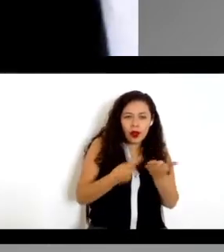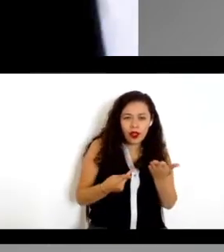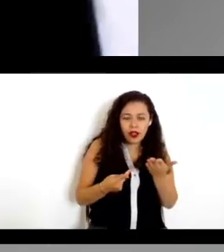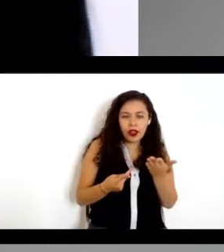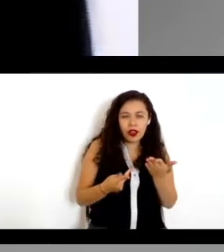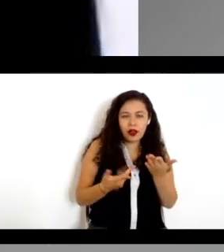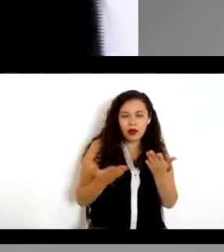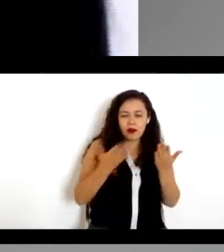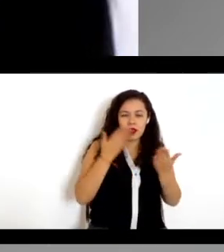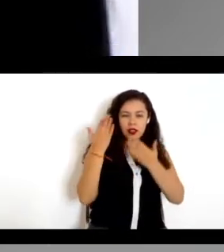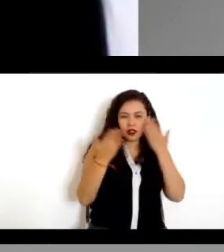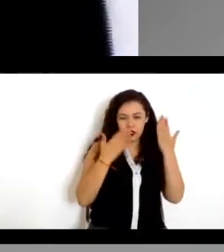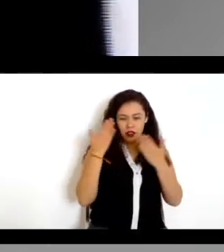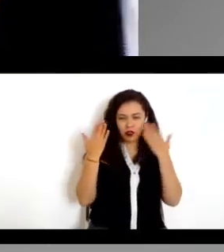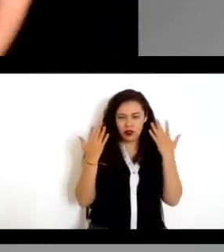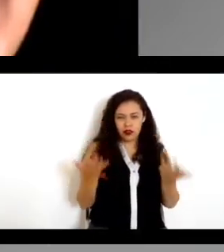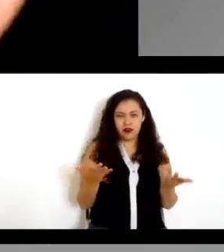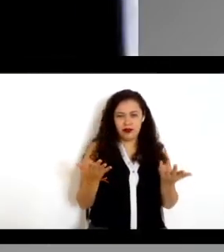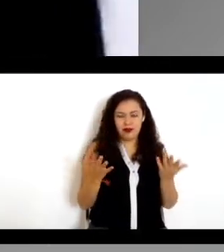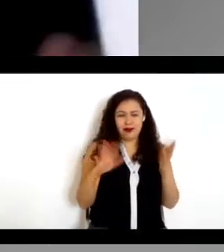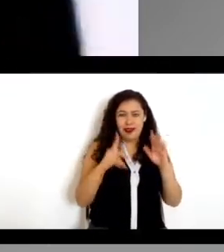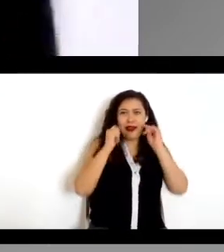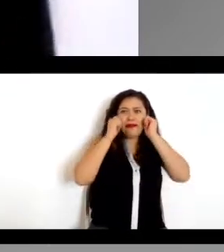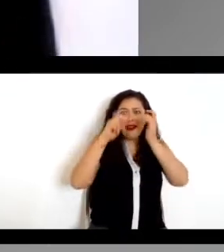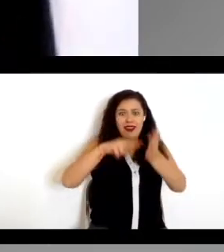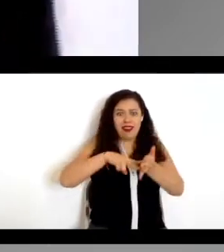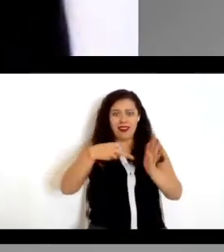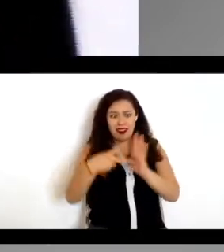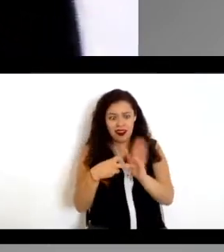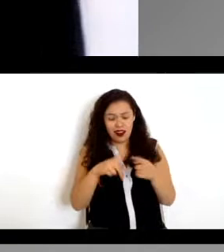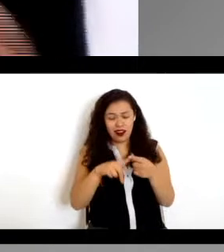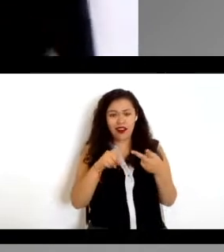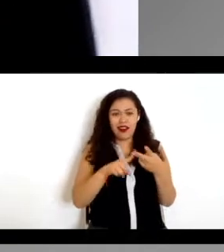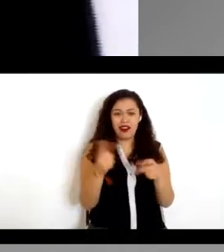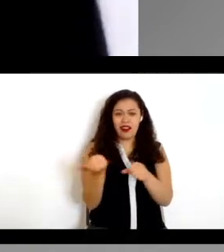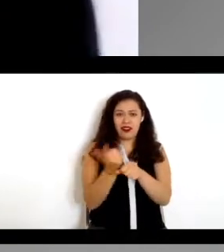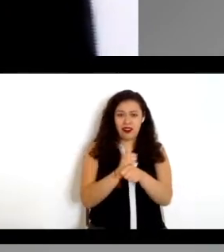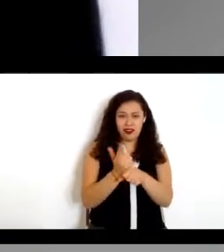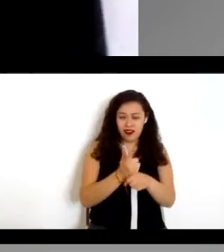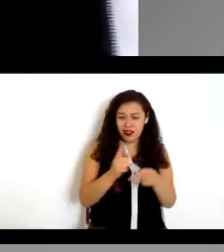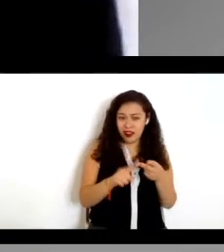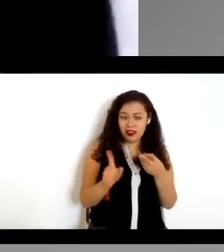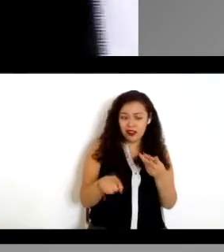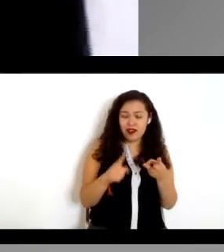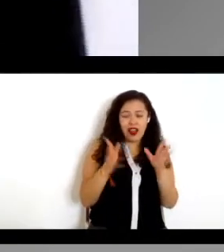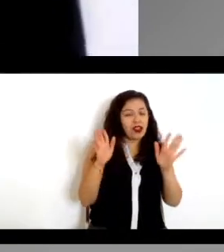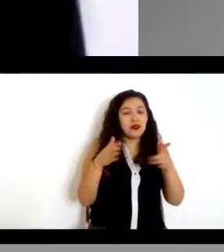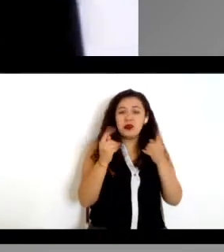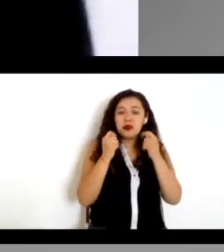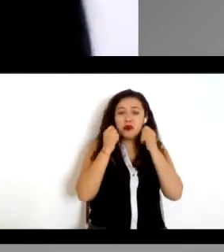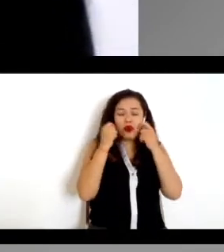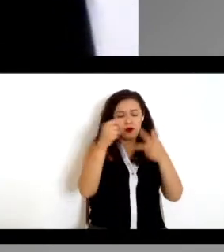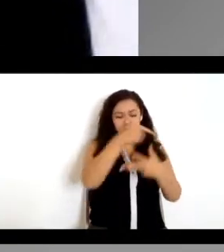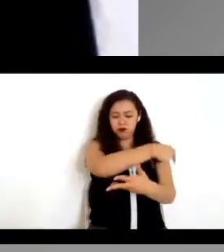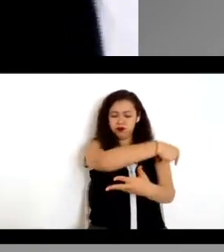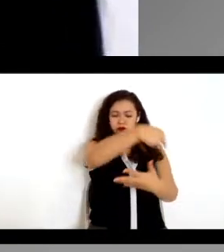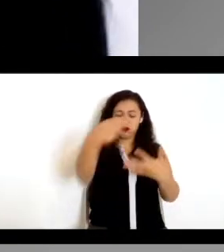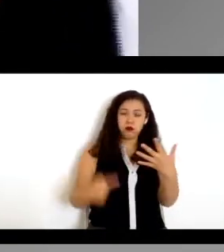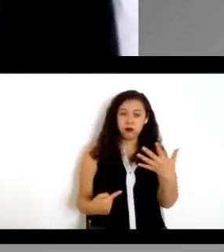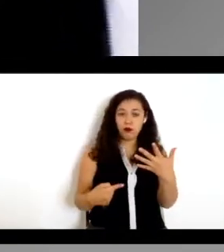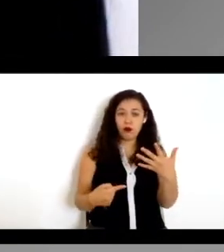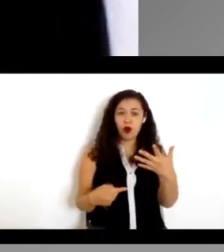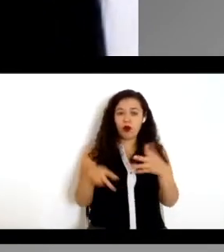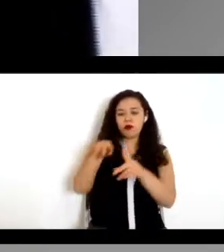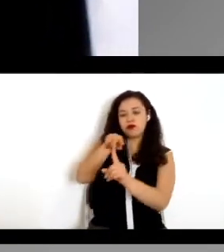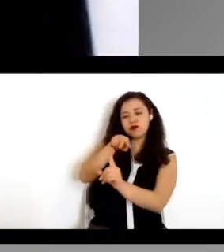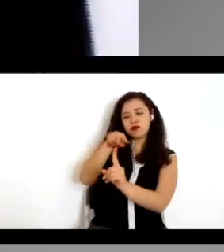académicos, no importa si son ingenierías, si son licenciaturas, que todos ellos tengan un enfoque humanista, un